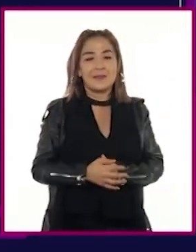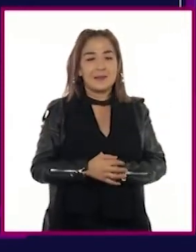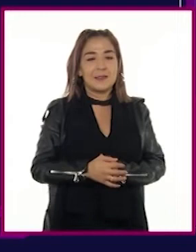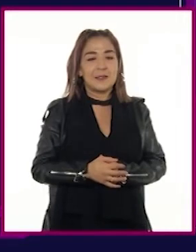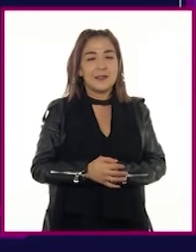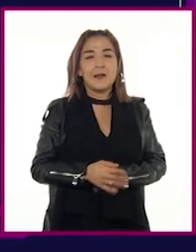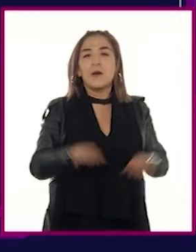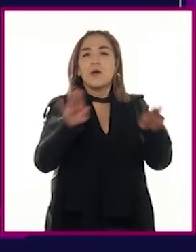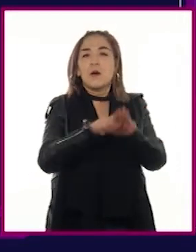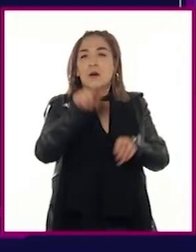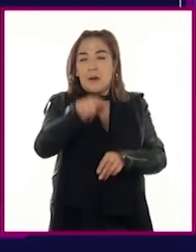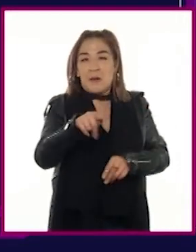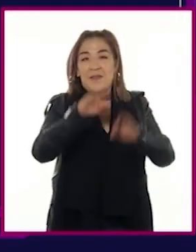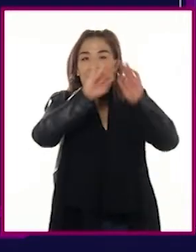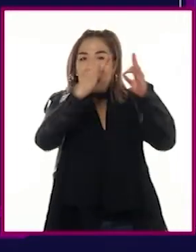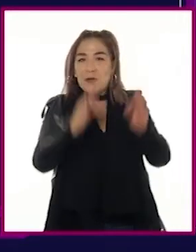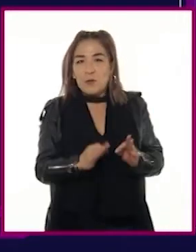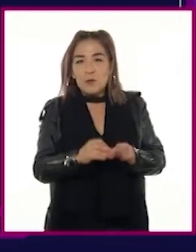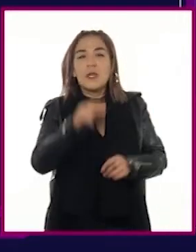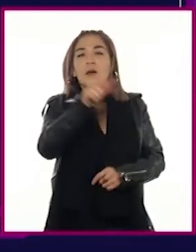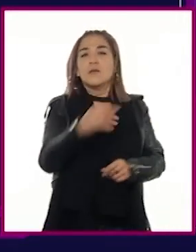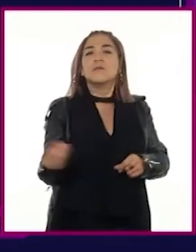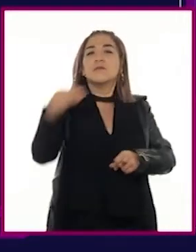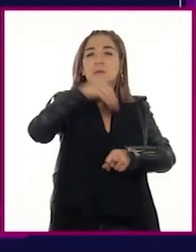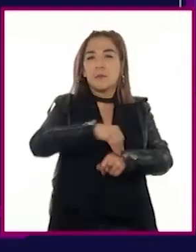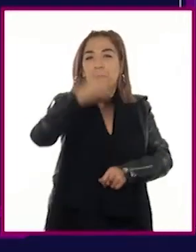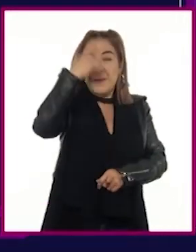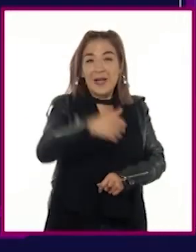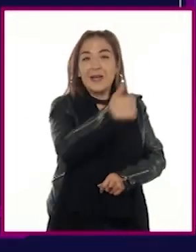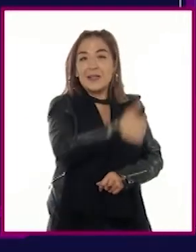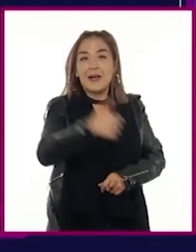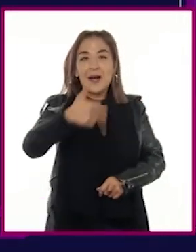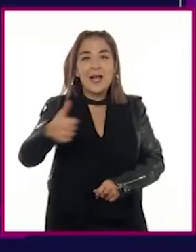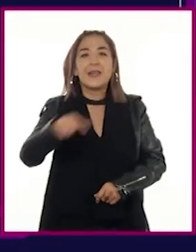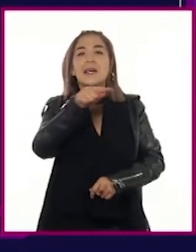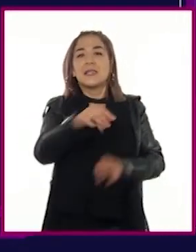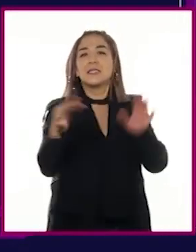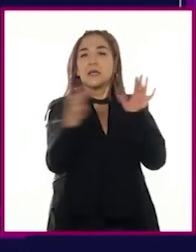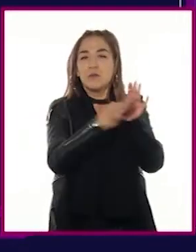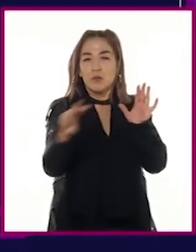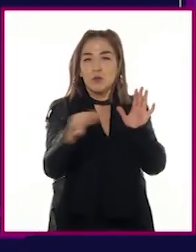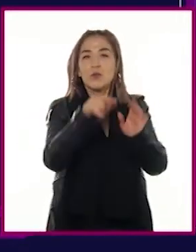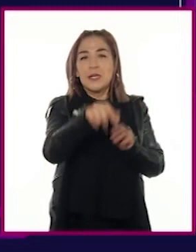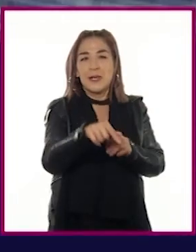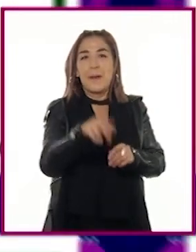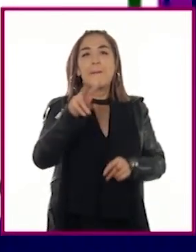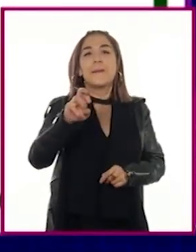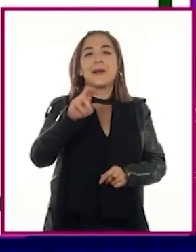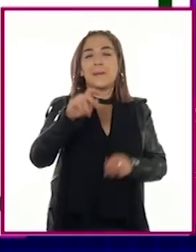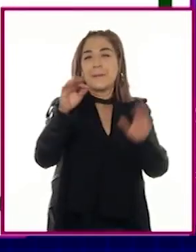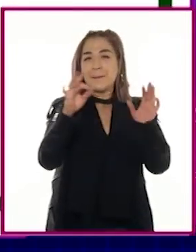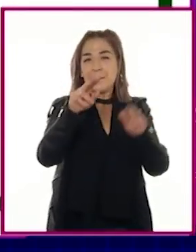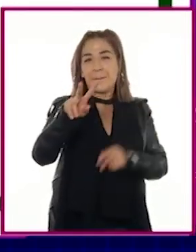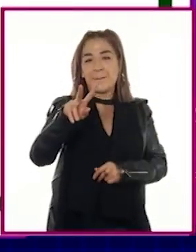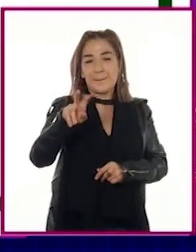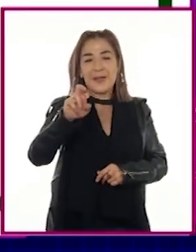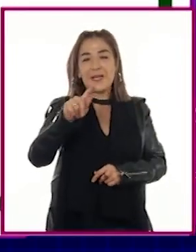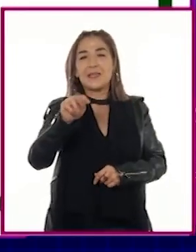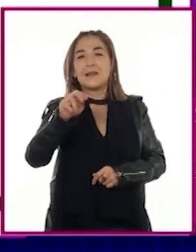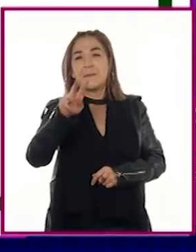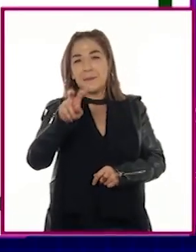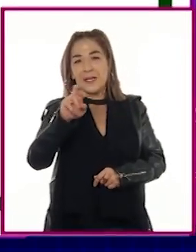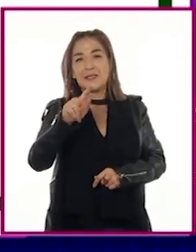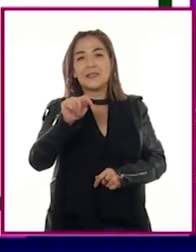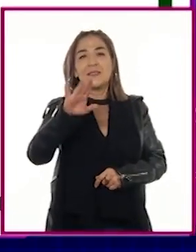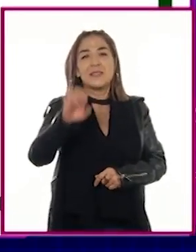si se trata de un polígono, la condición aplica para cada uno de los puntos que son vértices. Sin importar el número